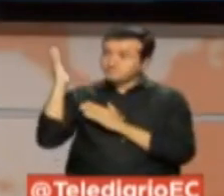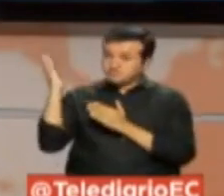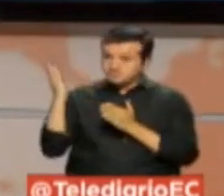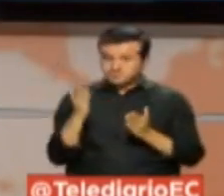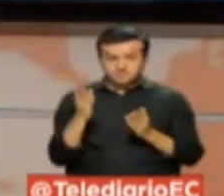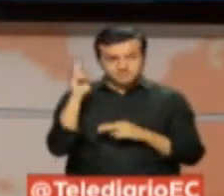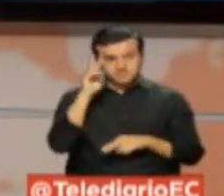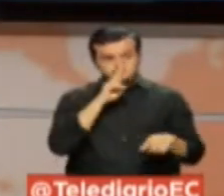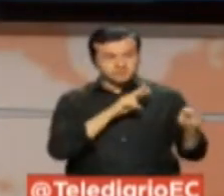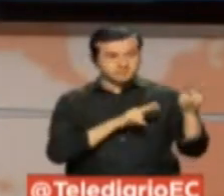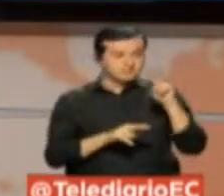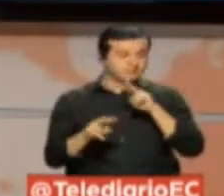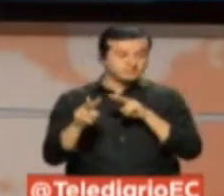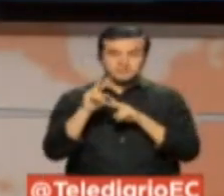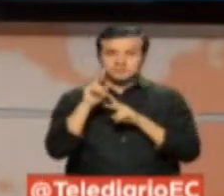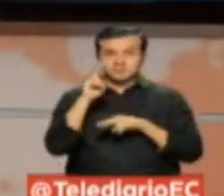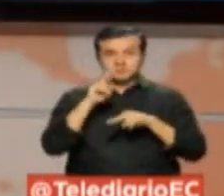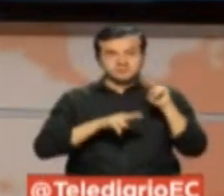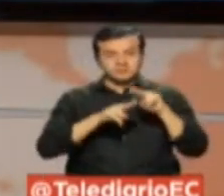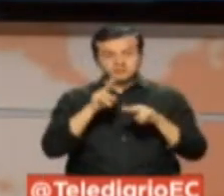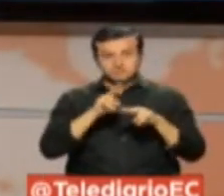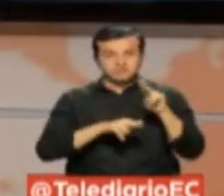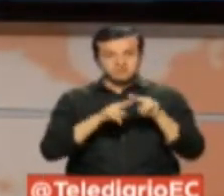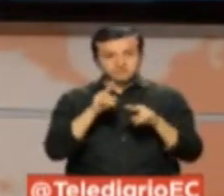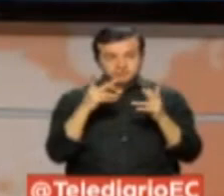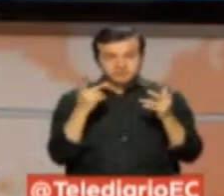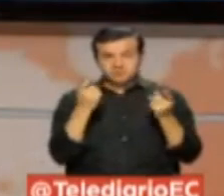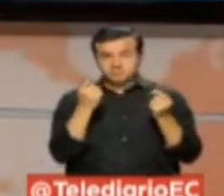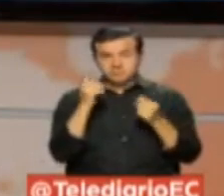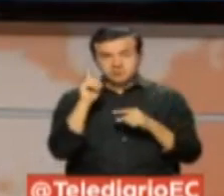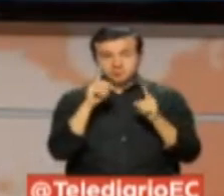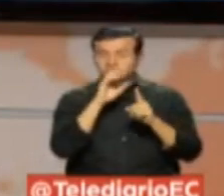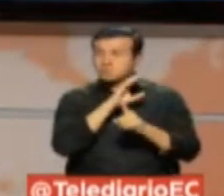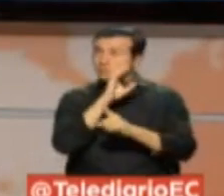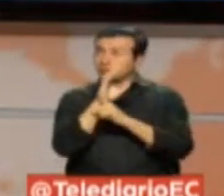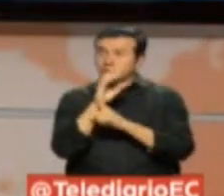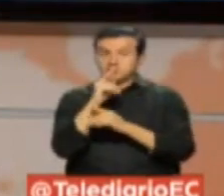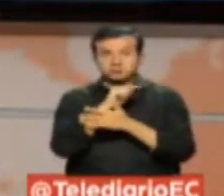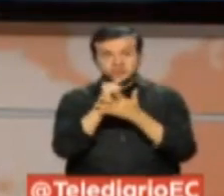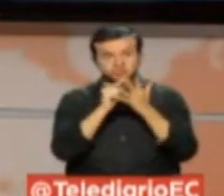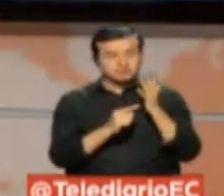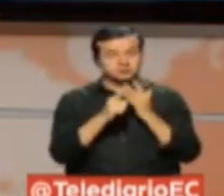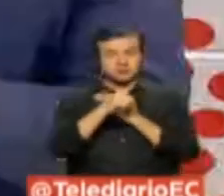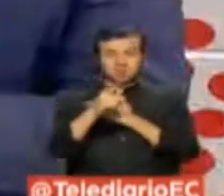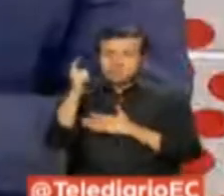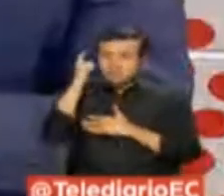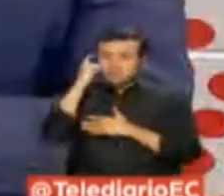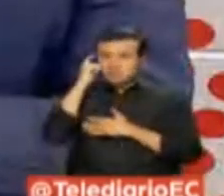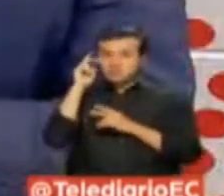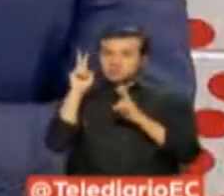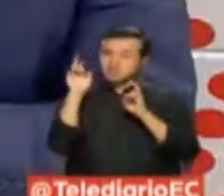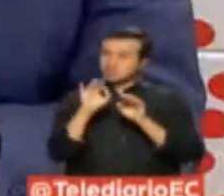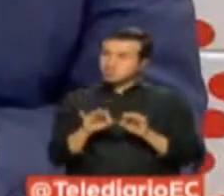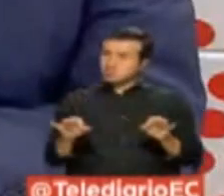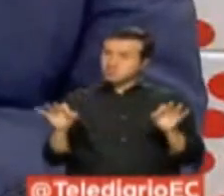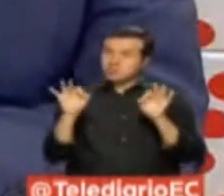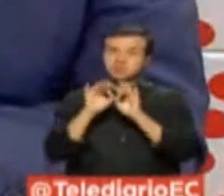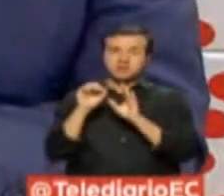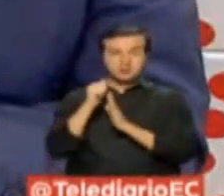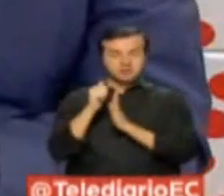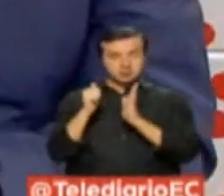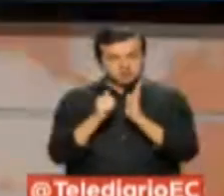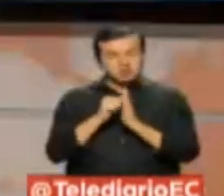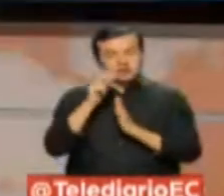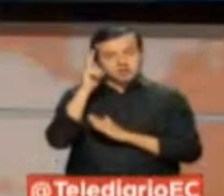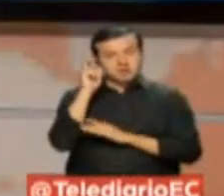hacer una revisión importante de estas obras que se hicieron acá con algunos cuestionamientos. ¿Ese cree usted que es un tema importante de la agenda? Yo creo que es un